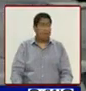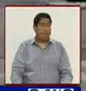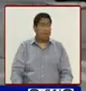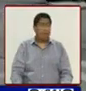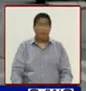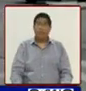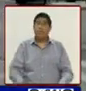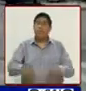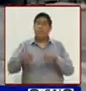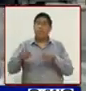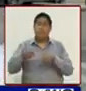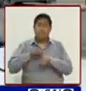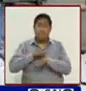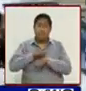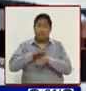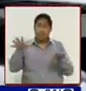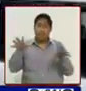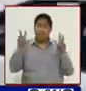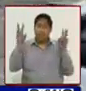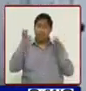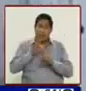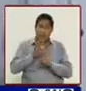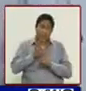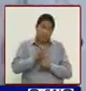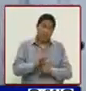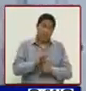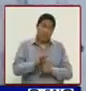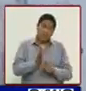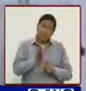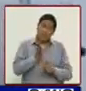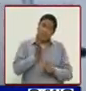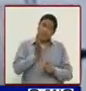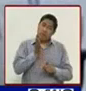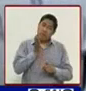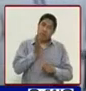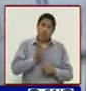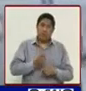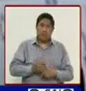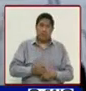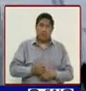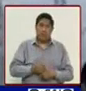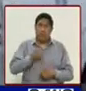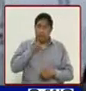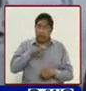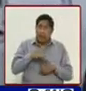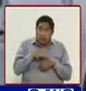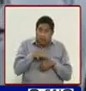Se despliegan temas de presión, de coacción.